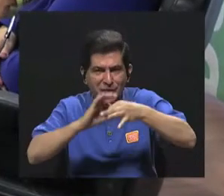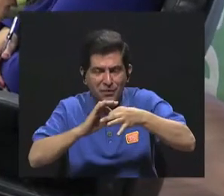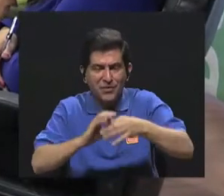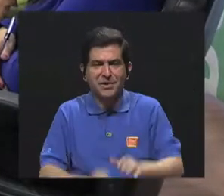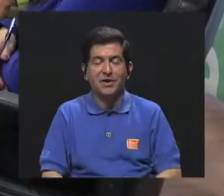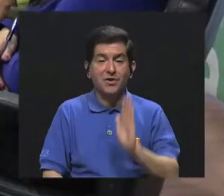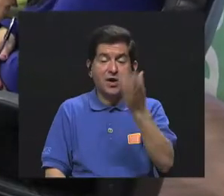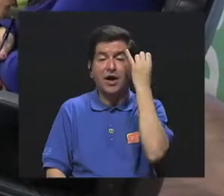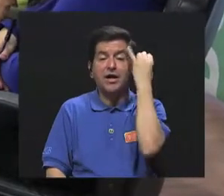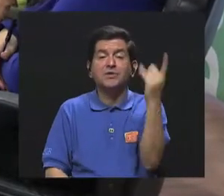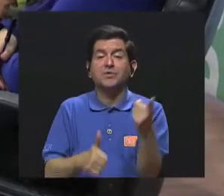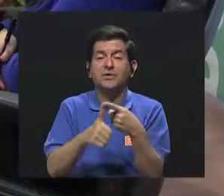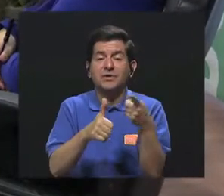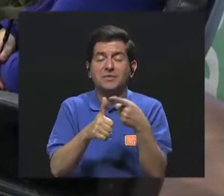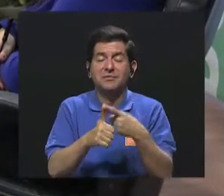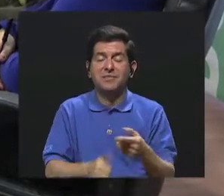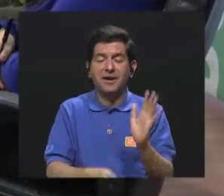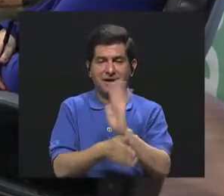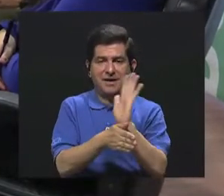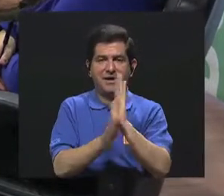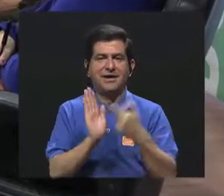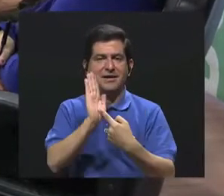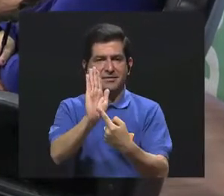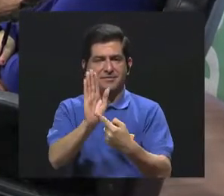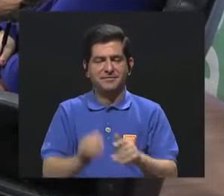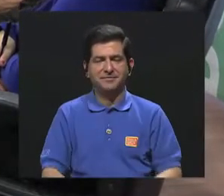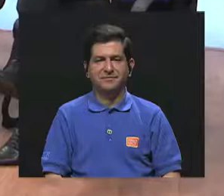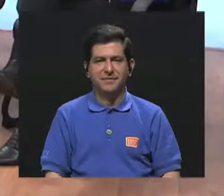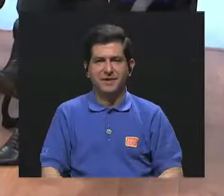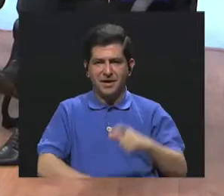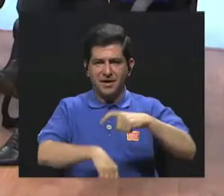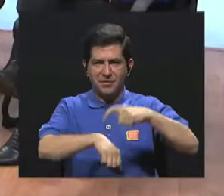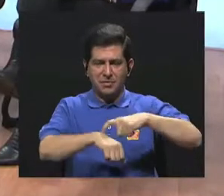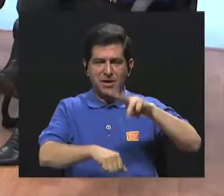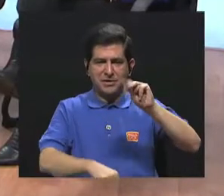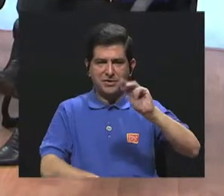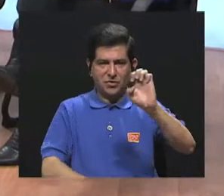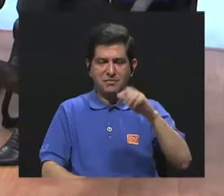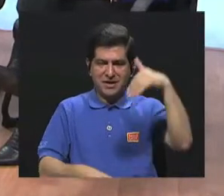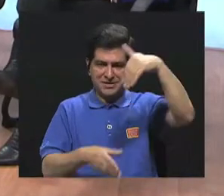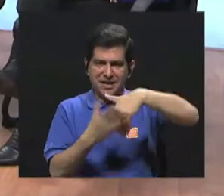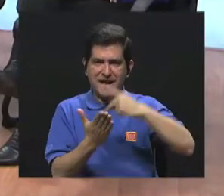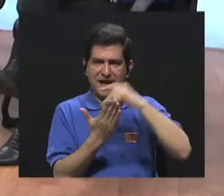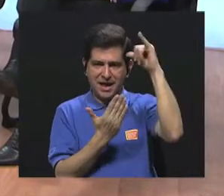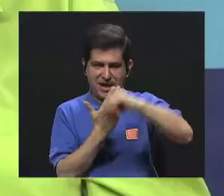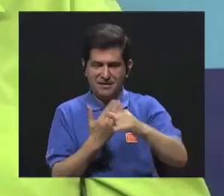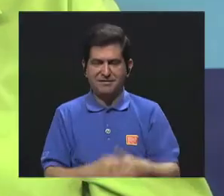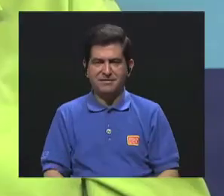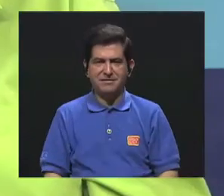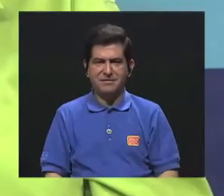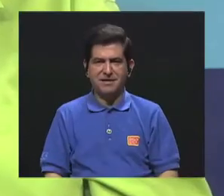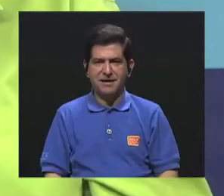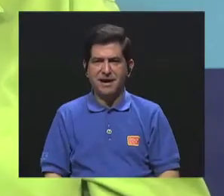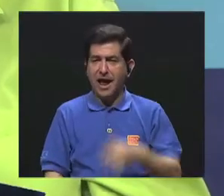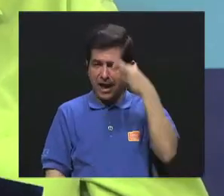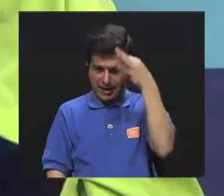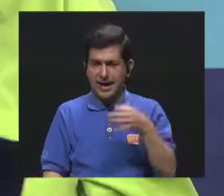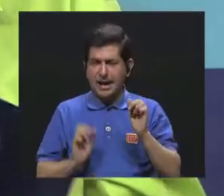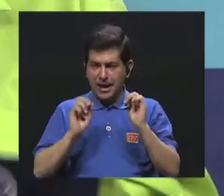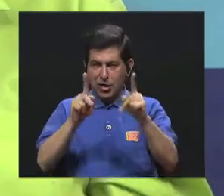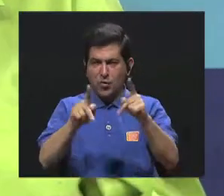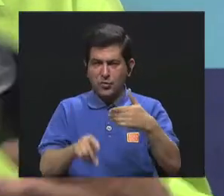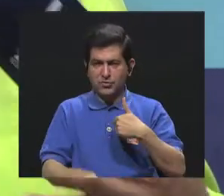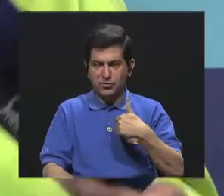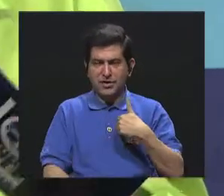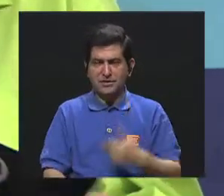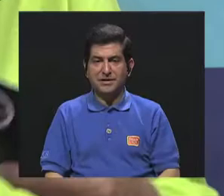a tu premisa dentro de la película, ¿verdad? Y en el momento en que Marcela se involucra en el proyecto, le ve esas posibilidades, esa ilusión